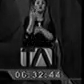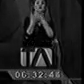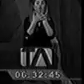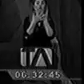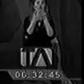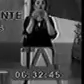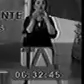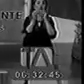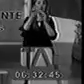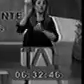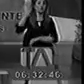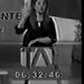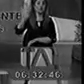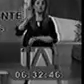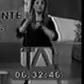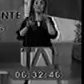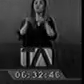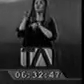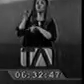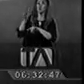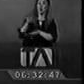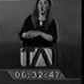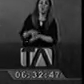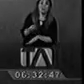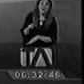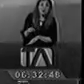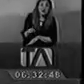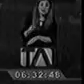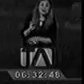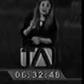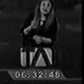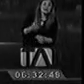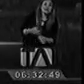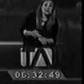cárcel, 4. Muchos de ellos fueron culpables de haber estado